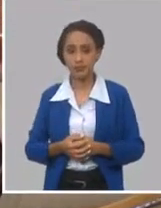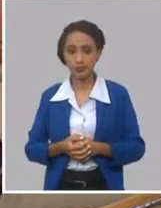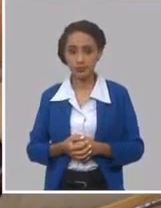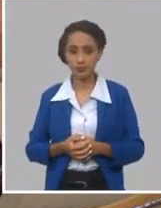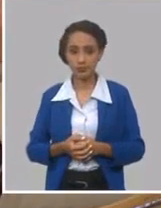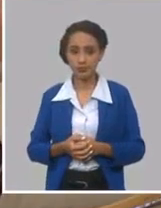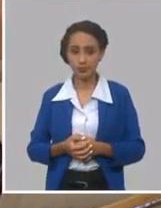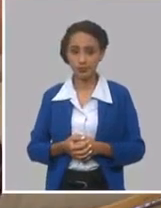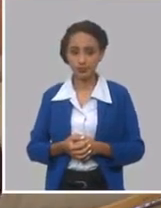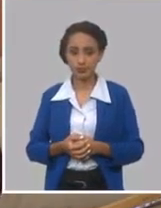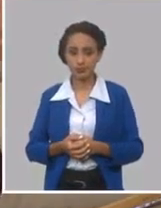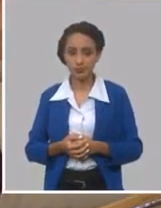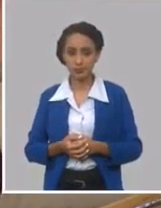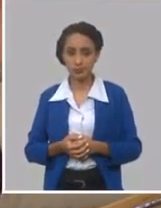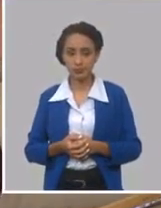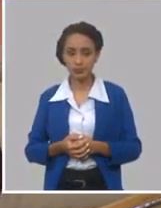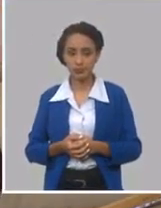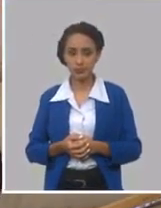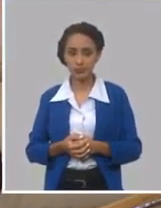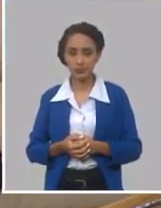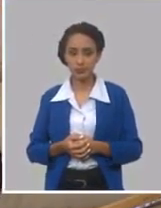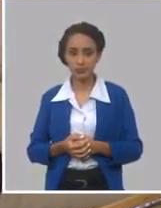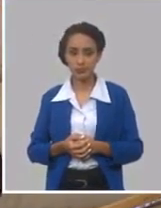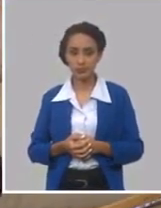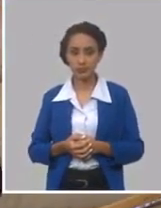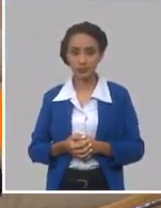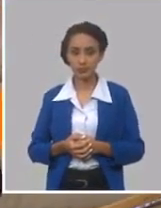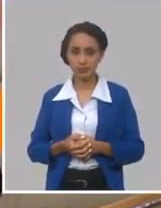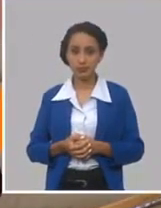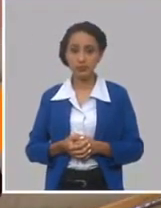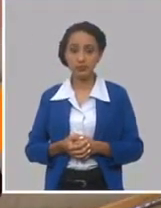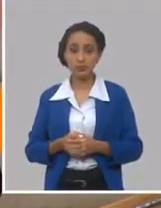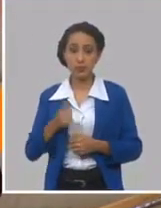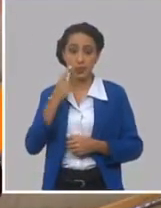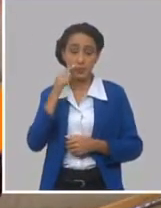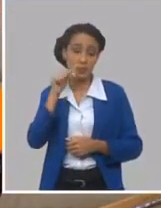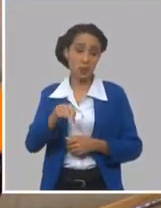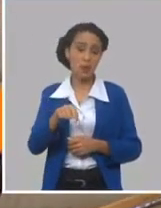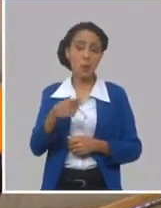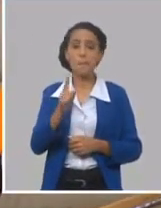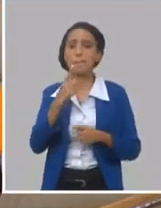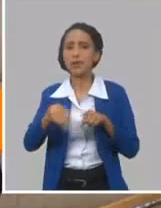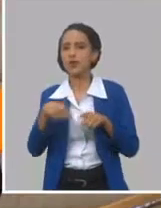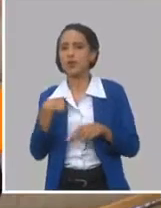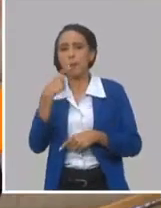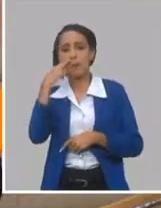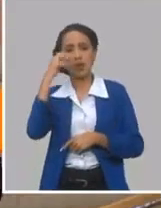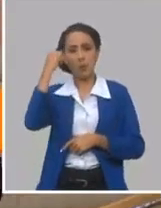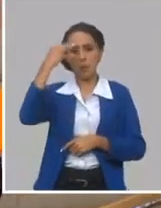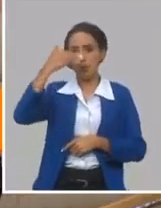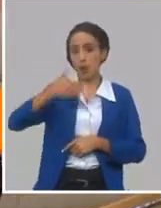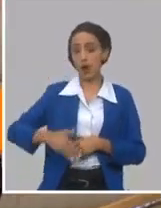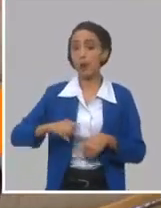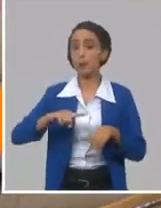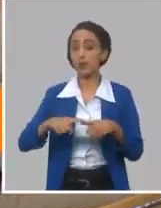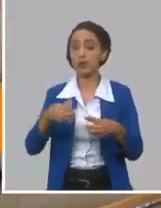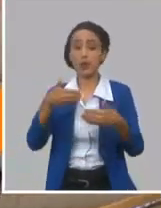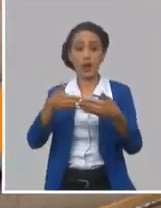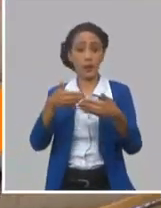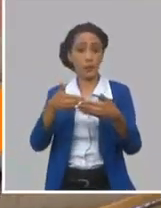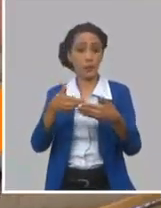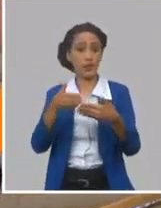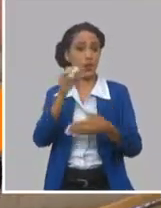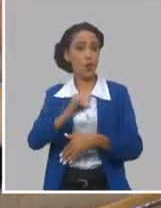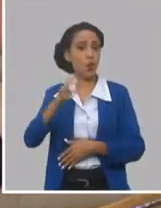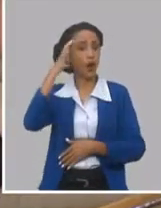diríamos, liberalismo o este todo vale que puede existir en un relativismo moral. De ahí lo importante que las instituciones, la familia,